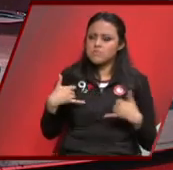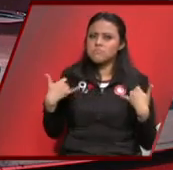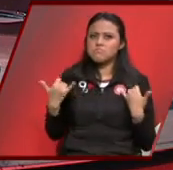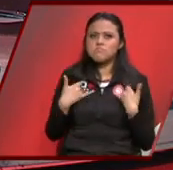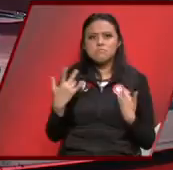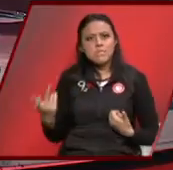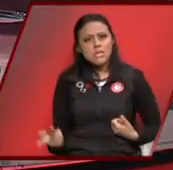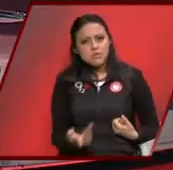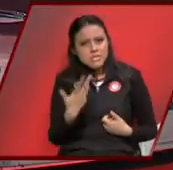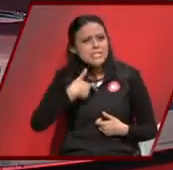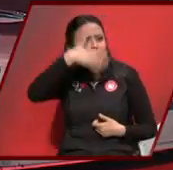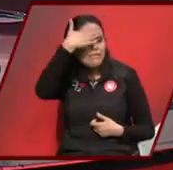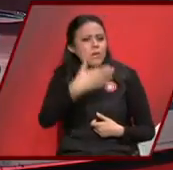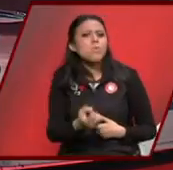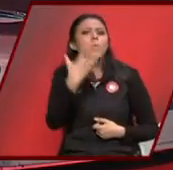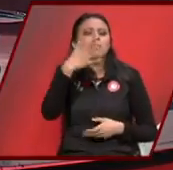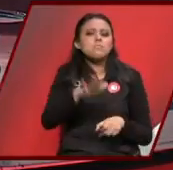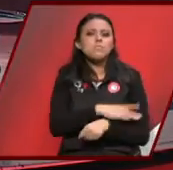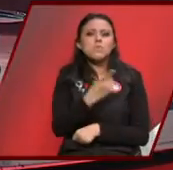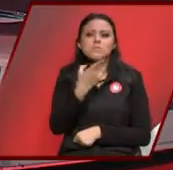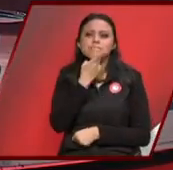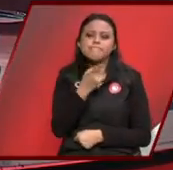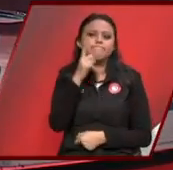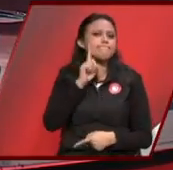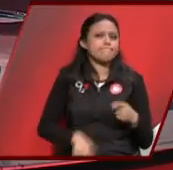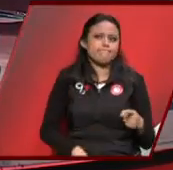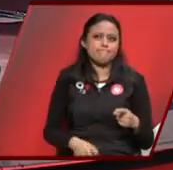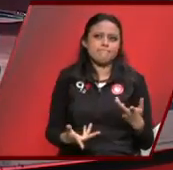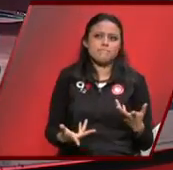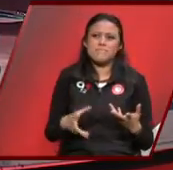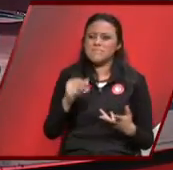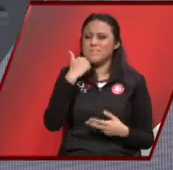se preguntan, claro. Porque ustedes declaran así las cosas. No queremos